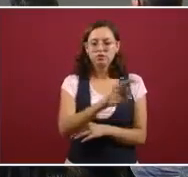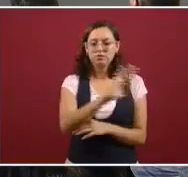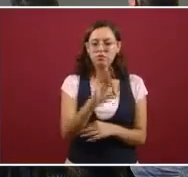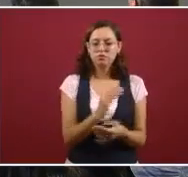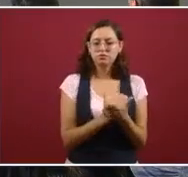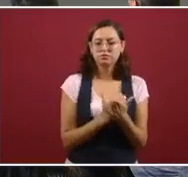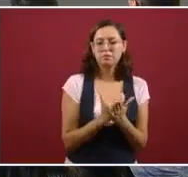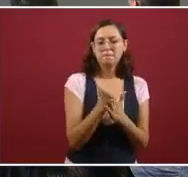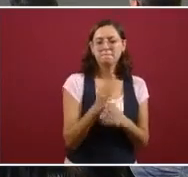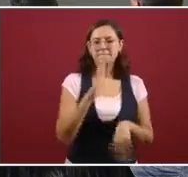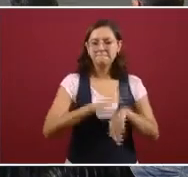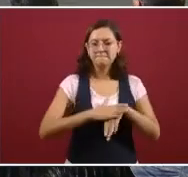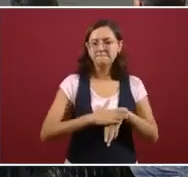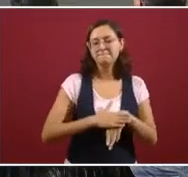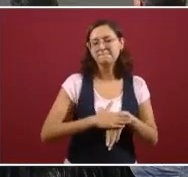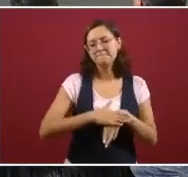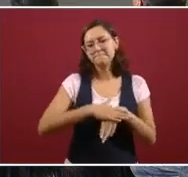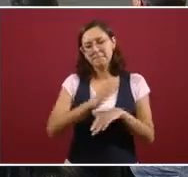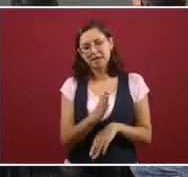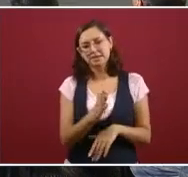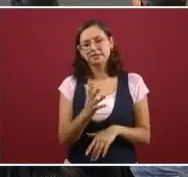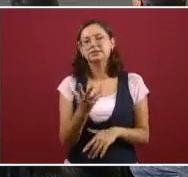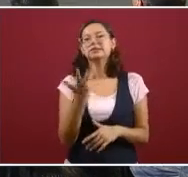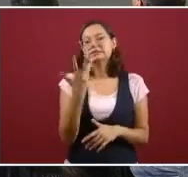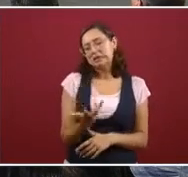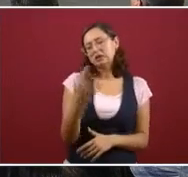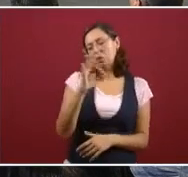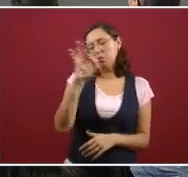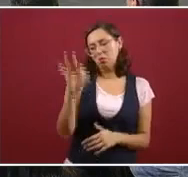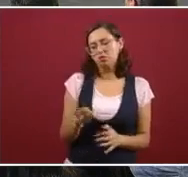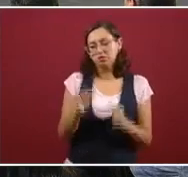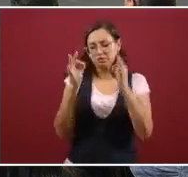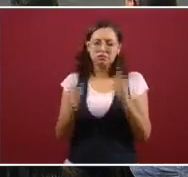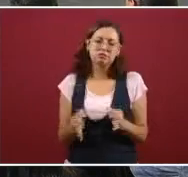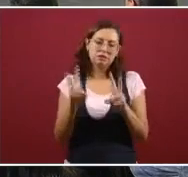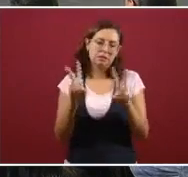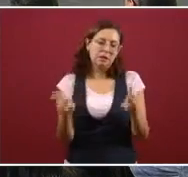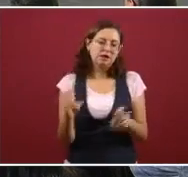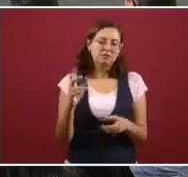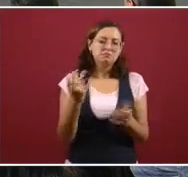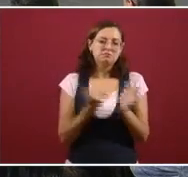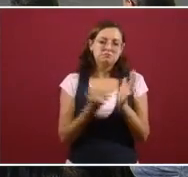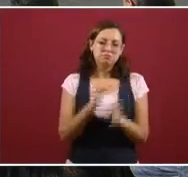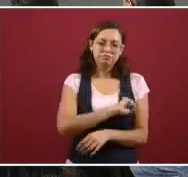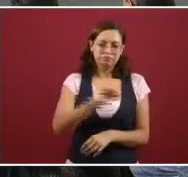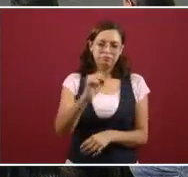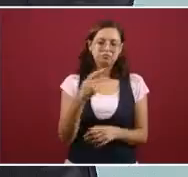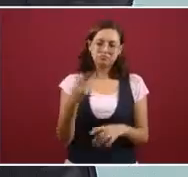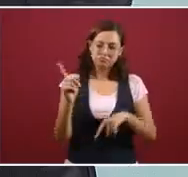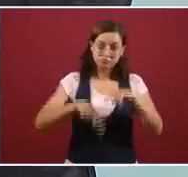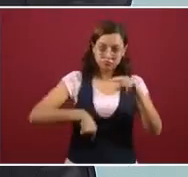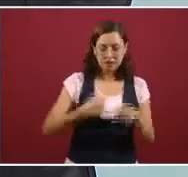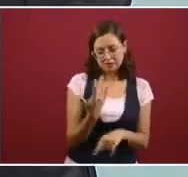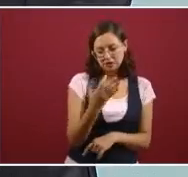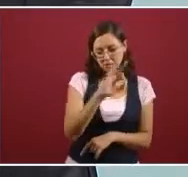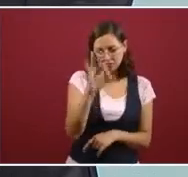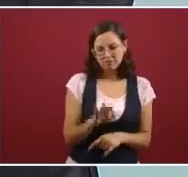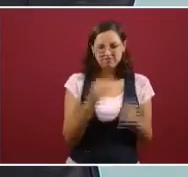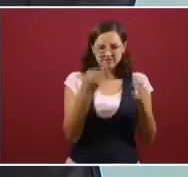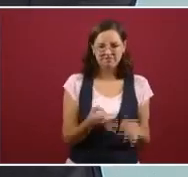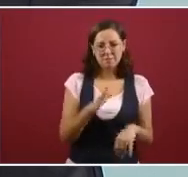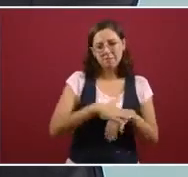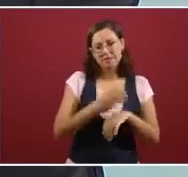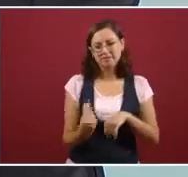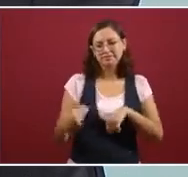año o 5% real, esto es, si quitamos el efecto de la inflación. Las pensiones finalmente en nuestro